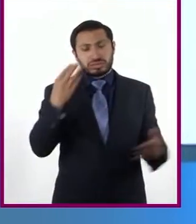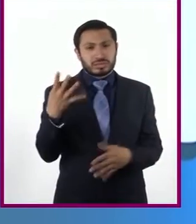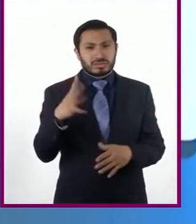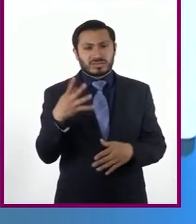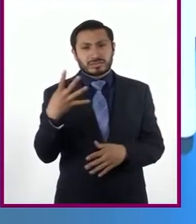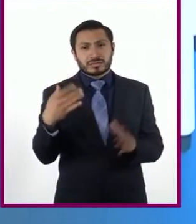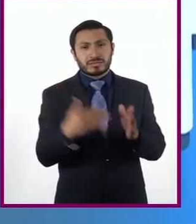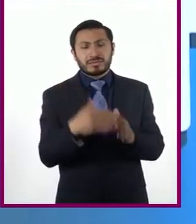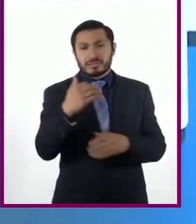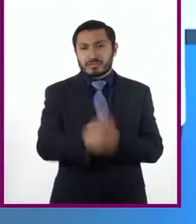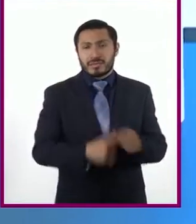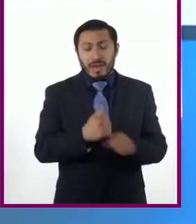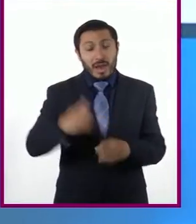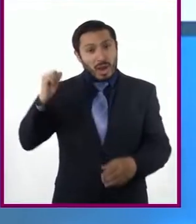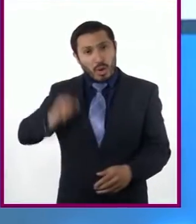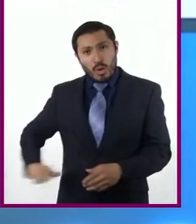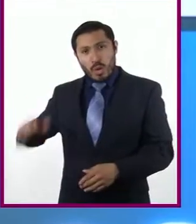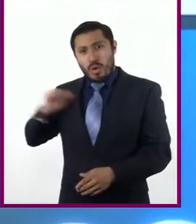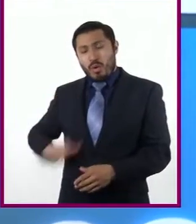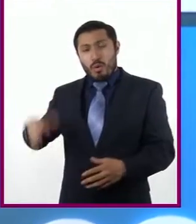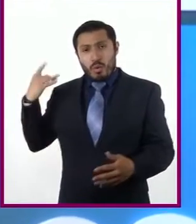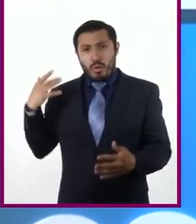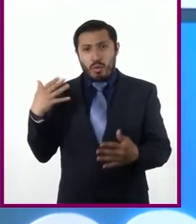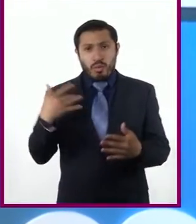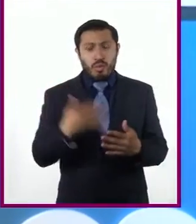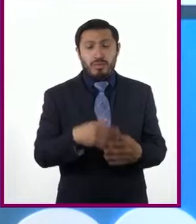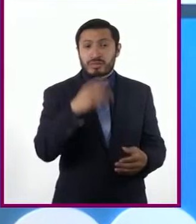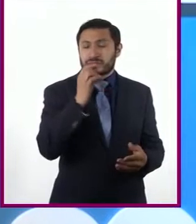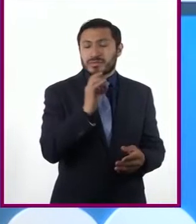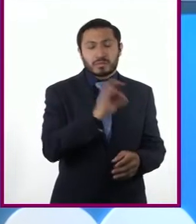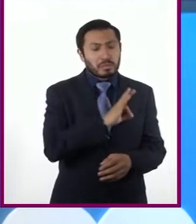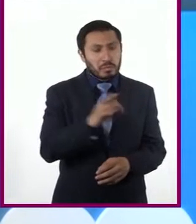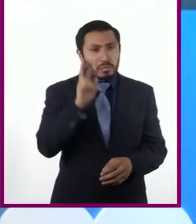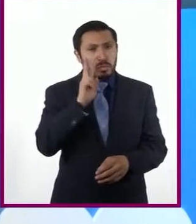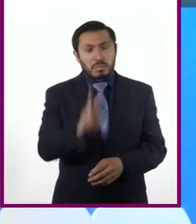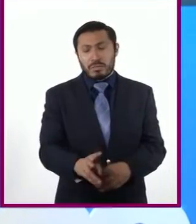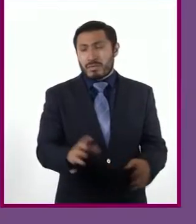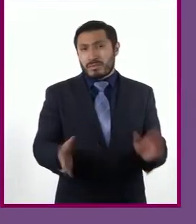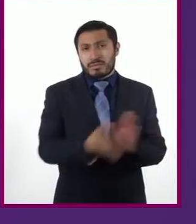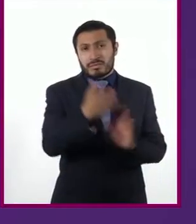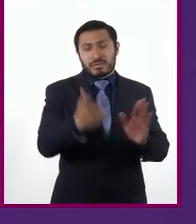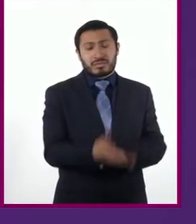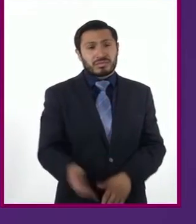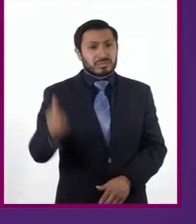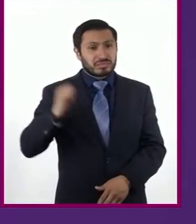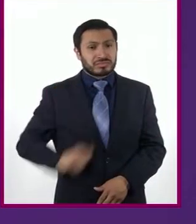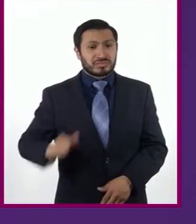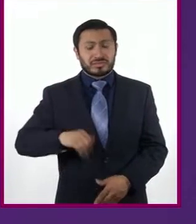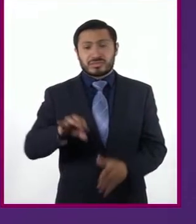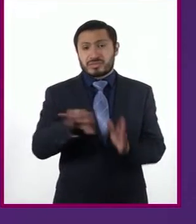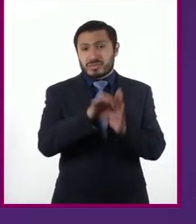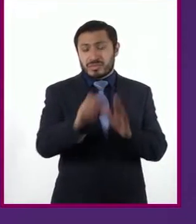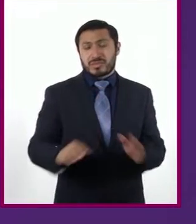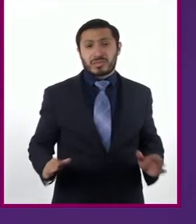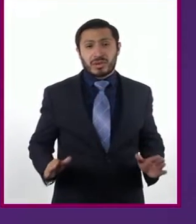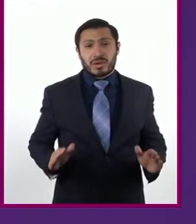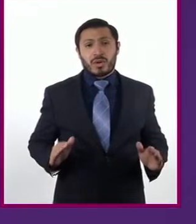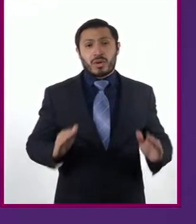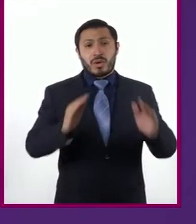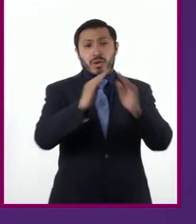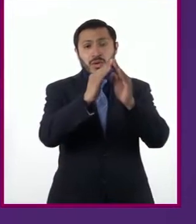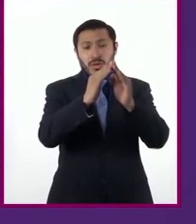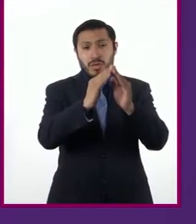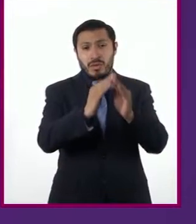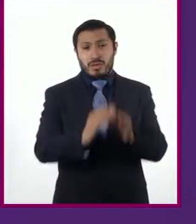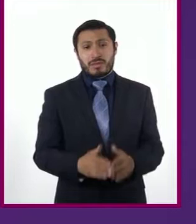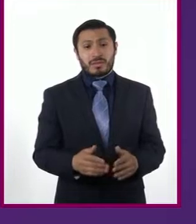años. Bastará con ver algunas de las edificaciones más sorprendentes del mundo antiguo. Las pirámides de Egipto, construidas